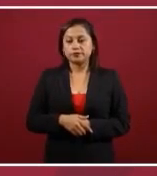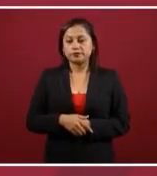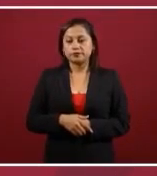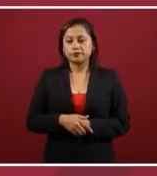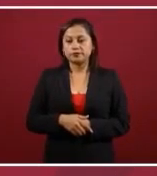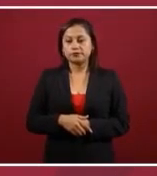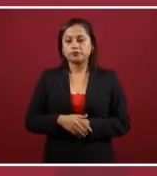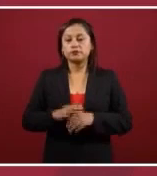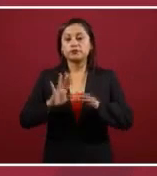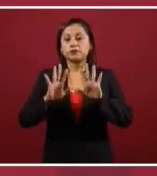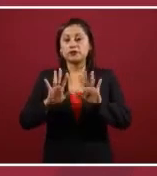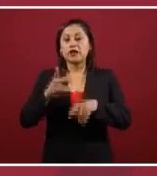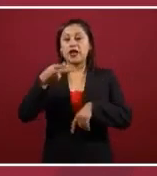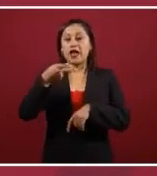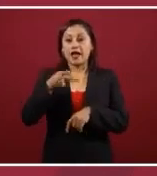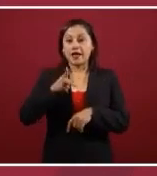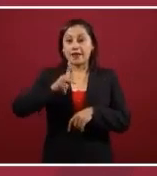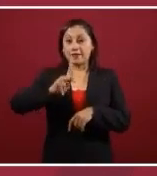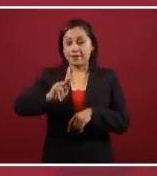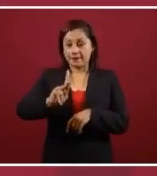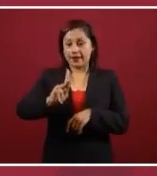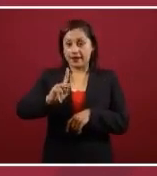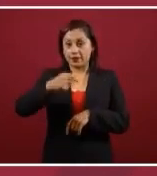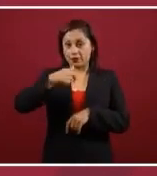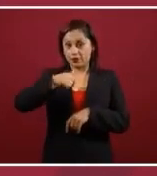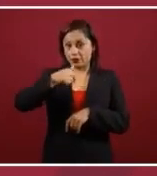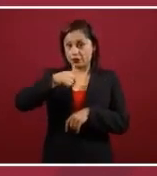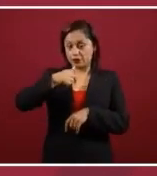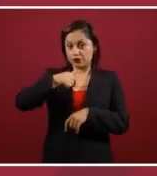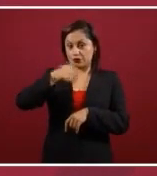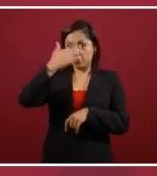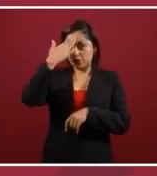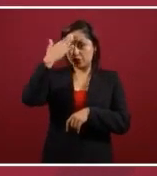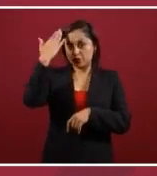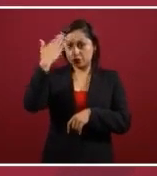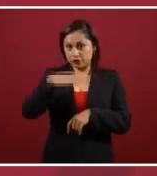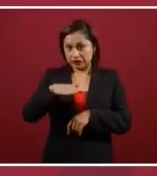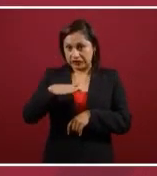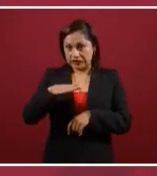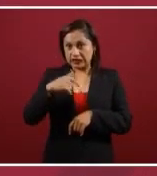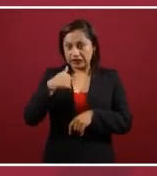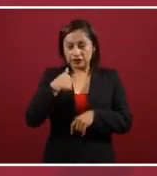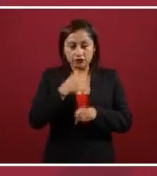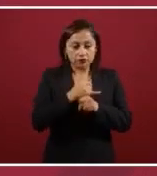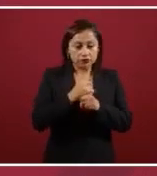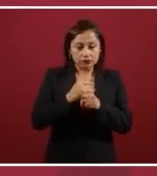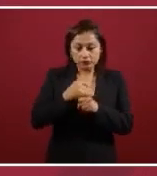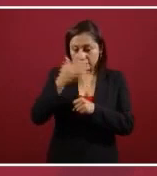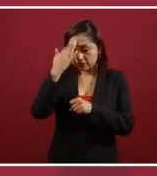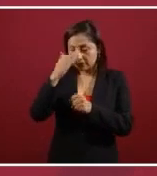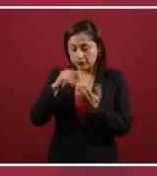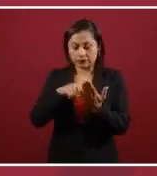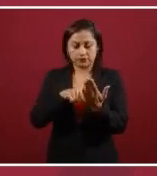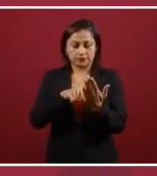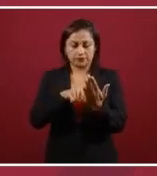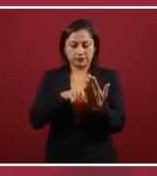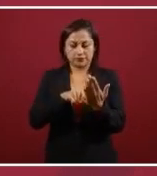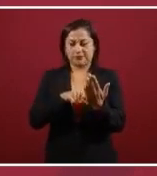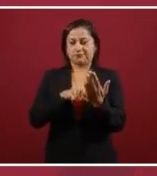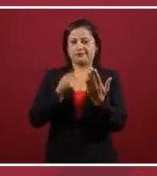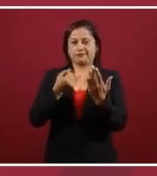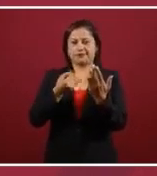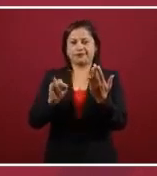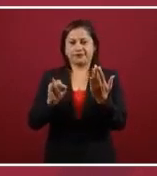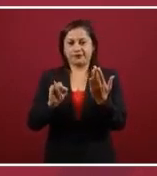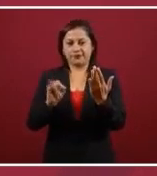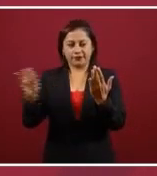mi información, no era para estar en la lista de los 10